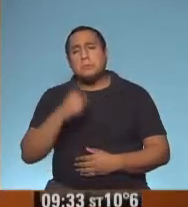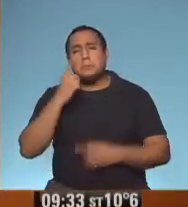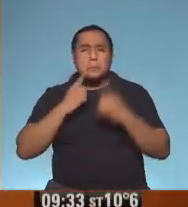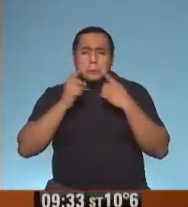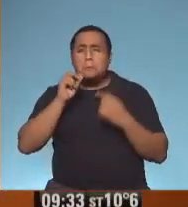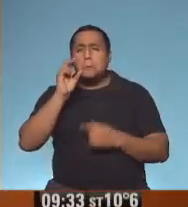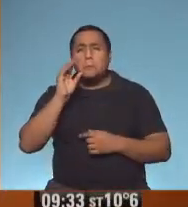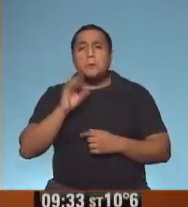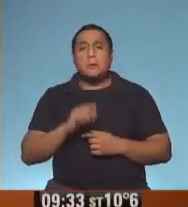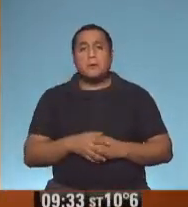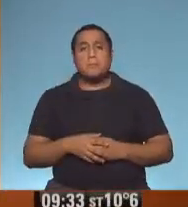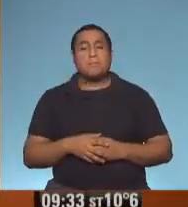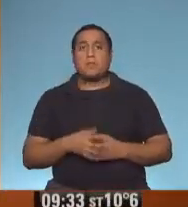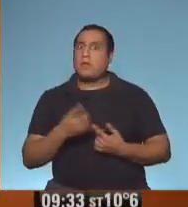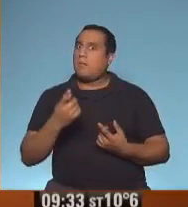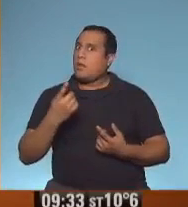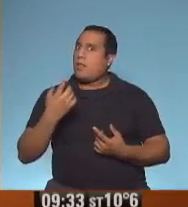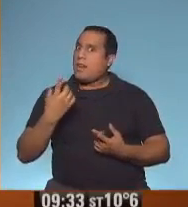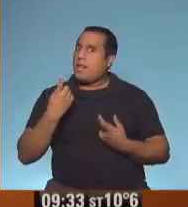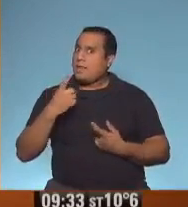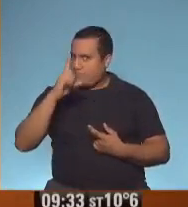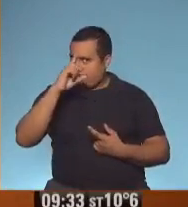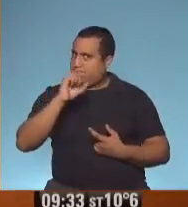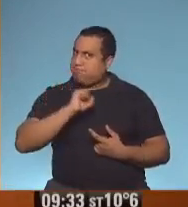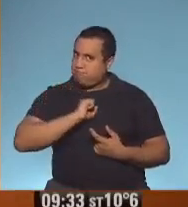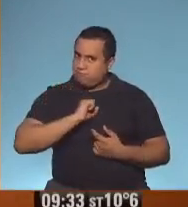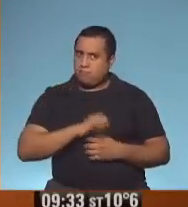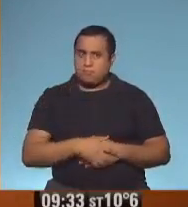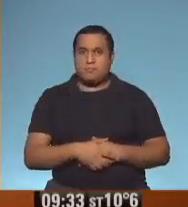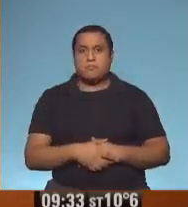Creo que tenés que hacer algo muy valiente.